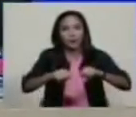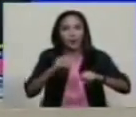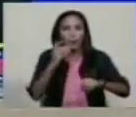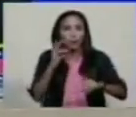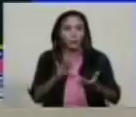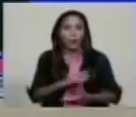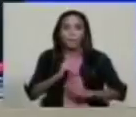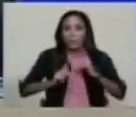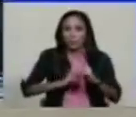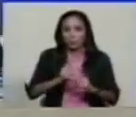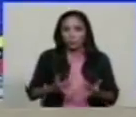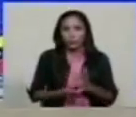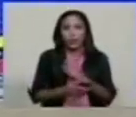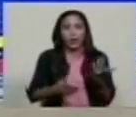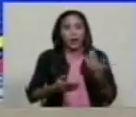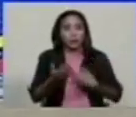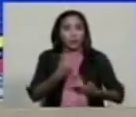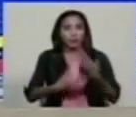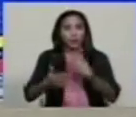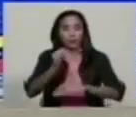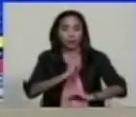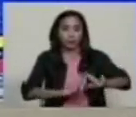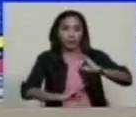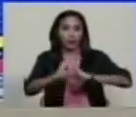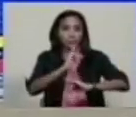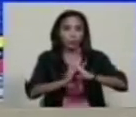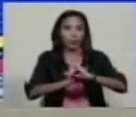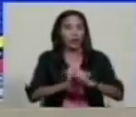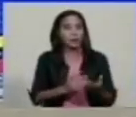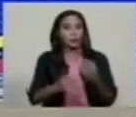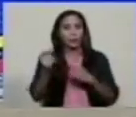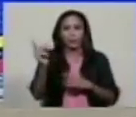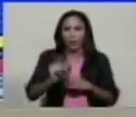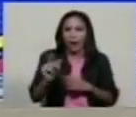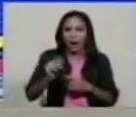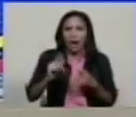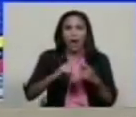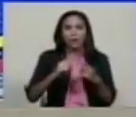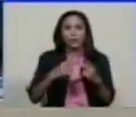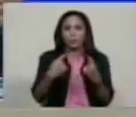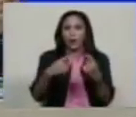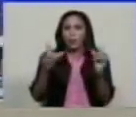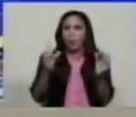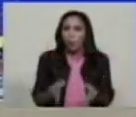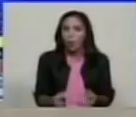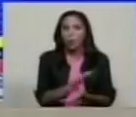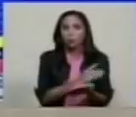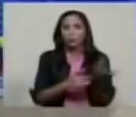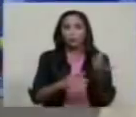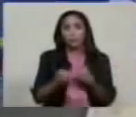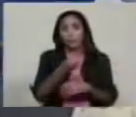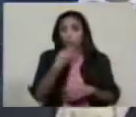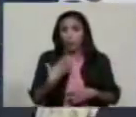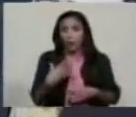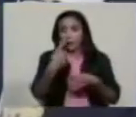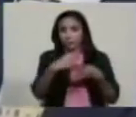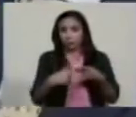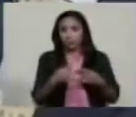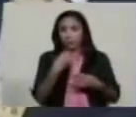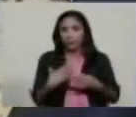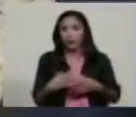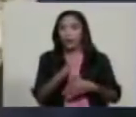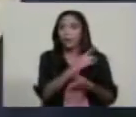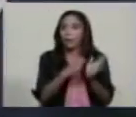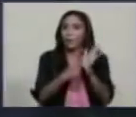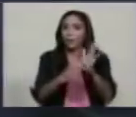mercado internacional, por calidad, por oferta, por precio y por todas las condiciones que presente